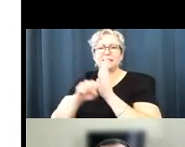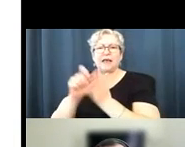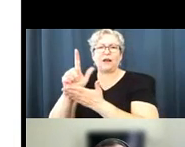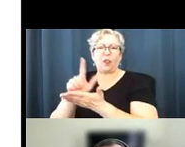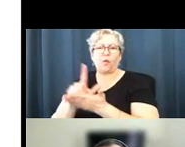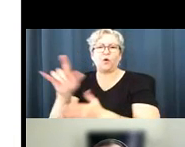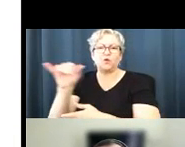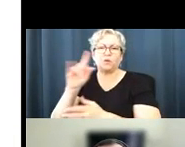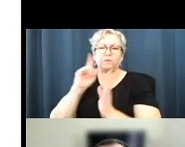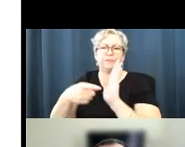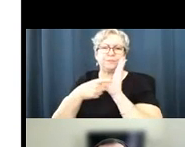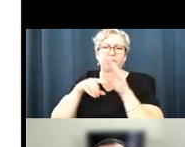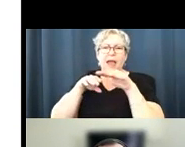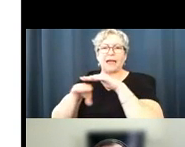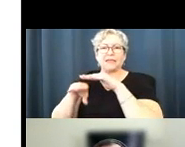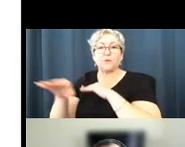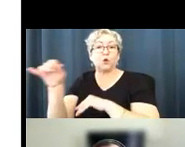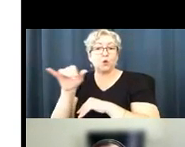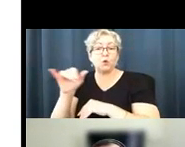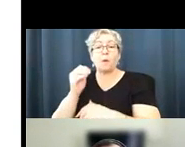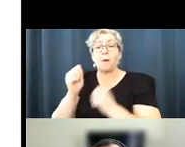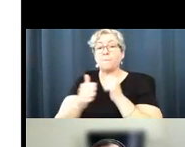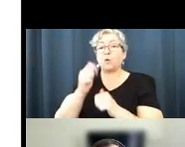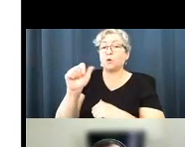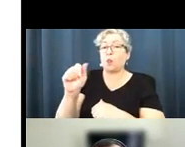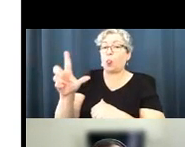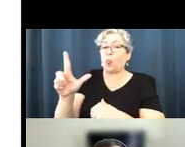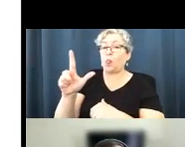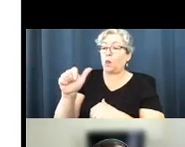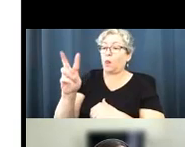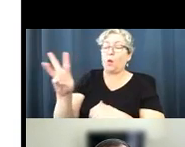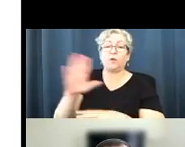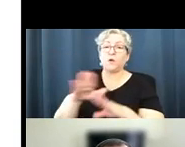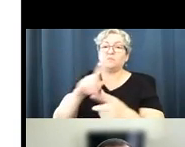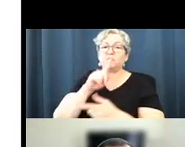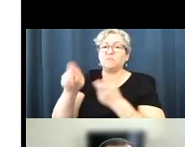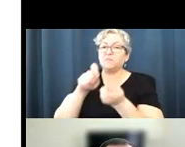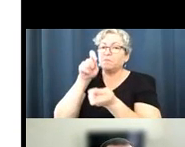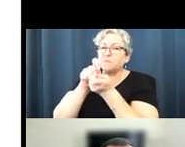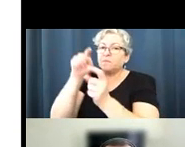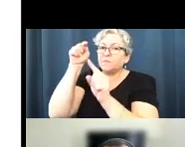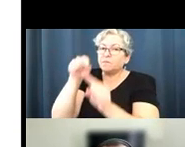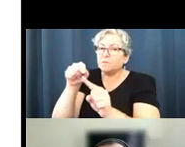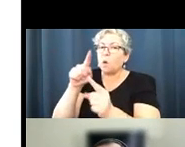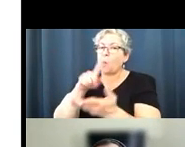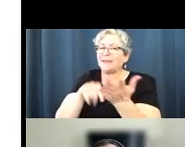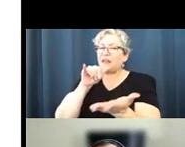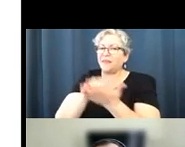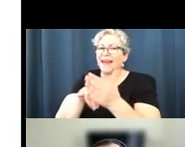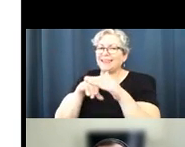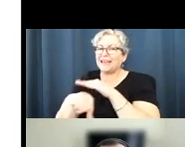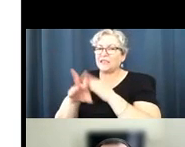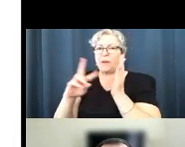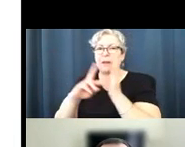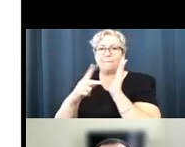leyes estatales que también mandan accesibilidad, pero la mayoría de las leyes no especifican exactamente qué